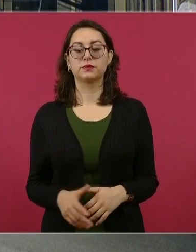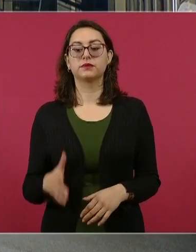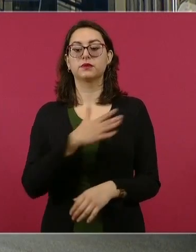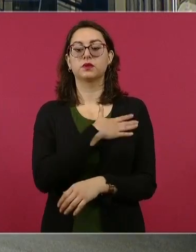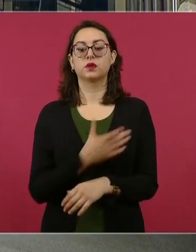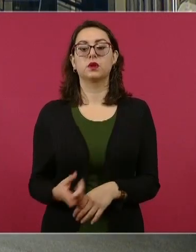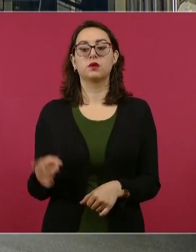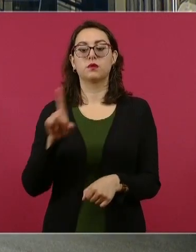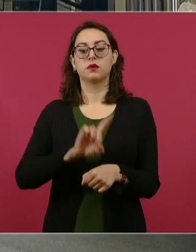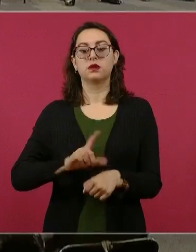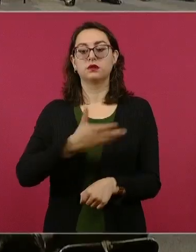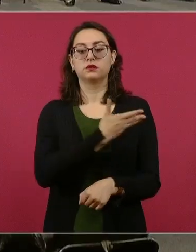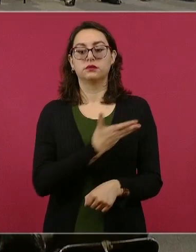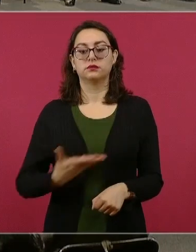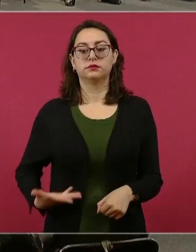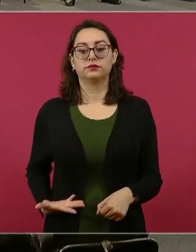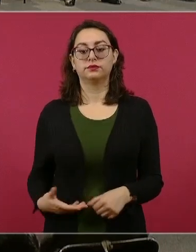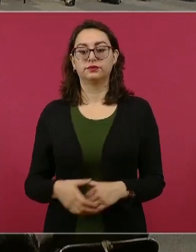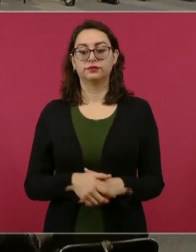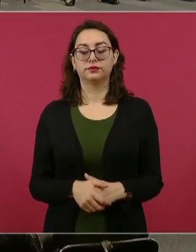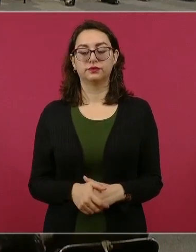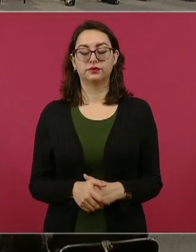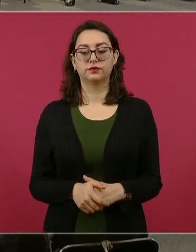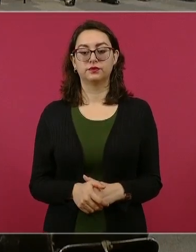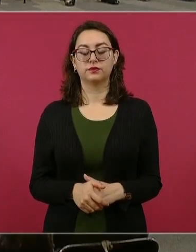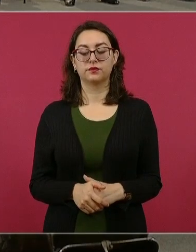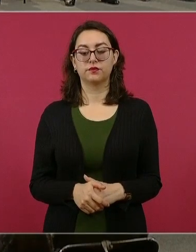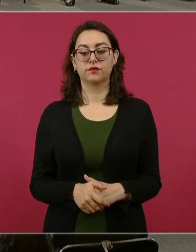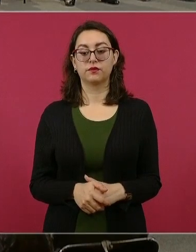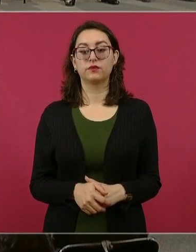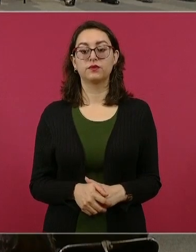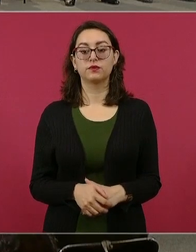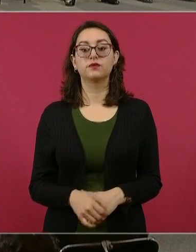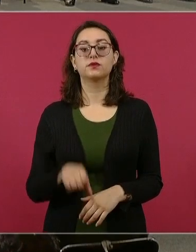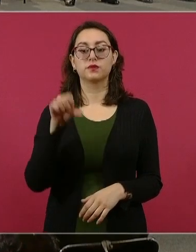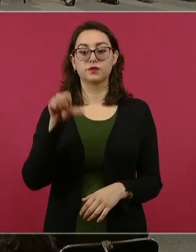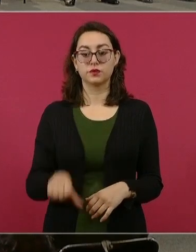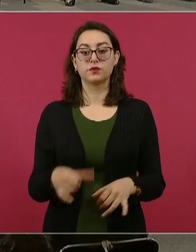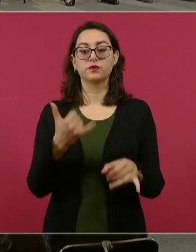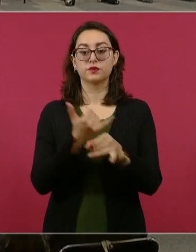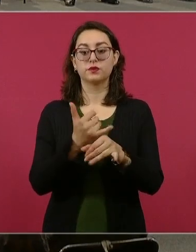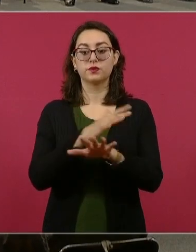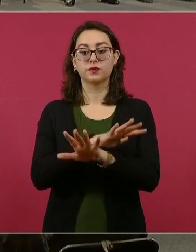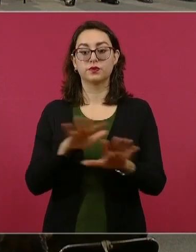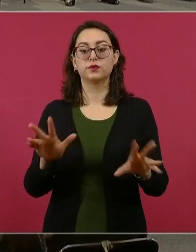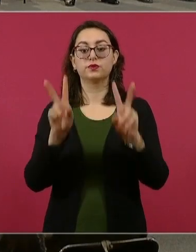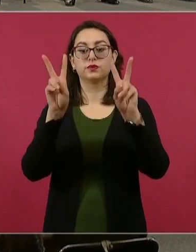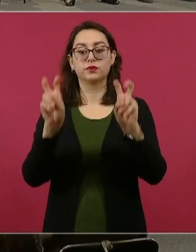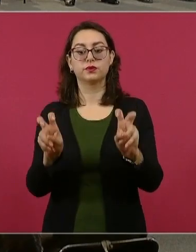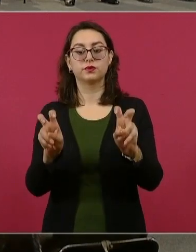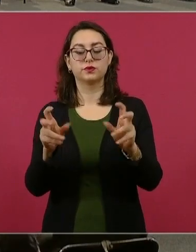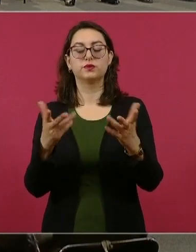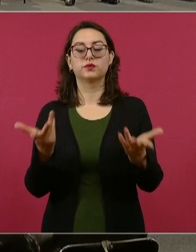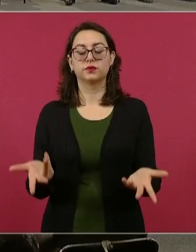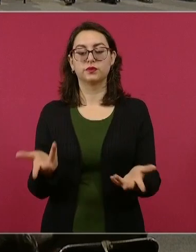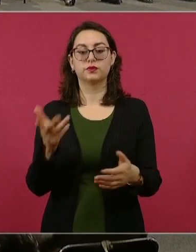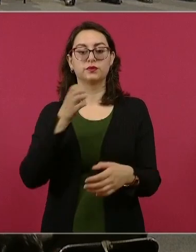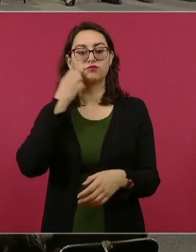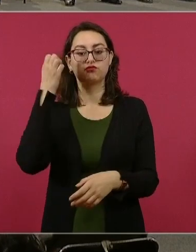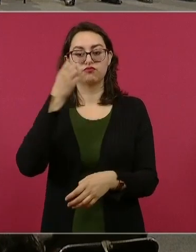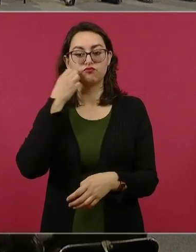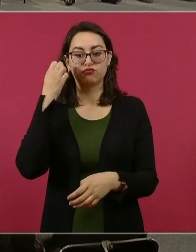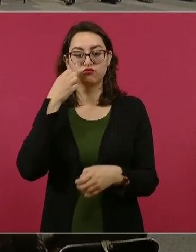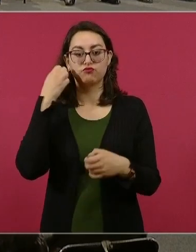Buenos días, presidente. Buenos días a todos. Hoy tendremos que informarles cómo va la campaña de prevención